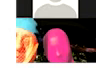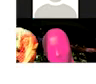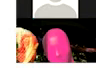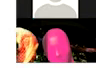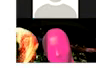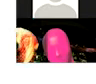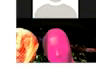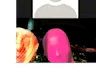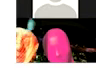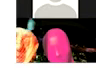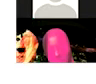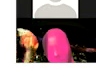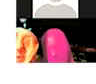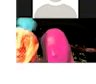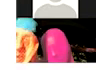esta ciudad